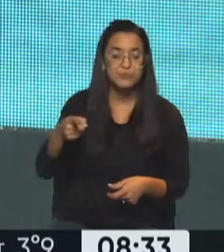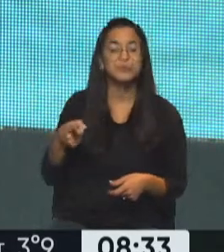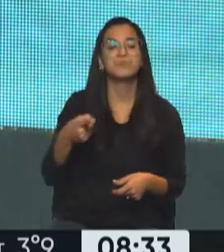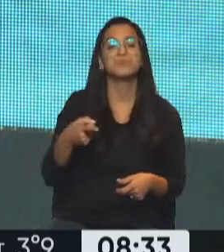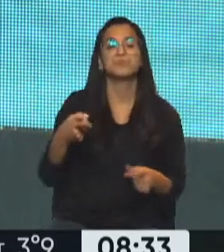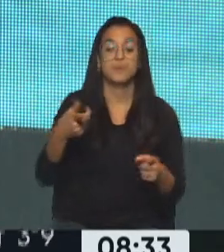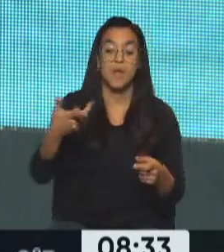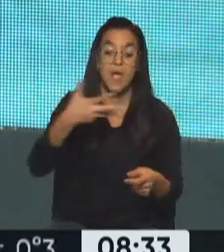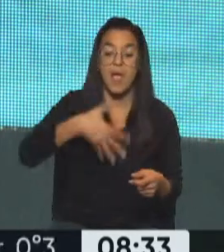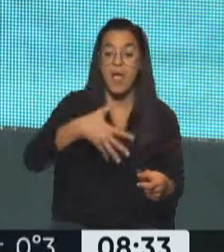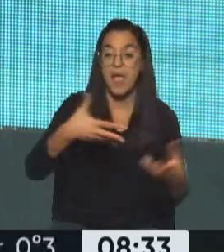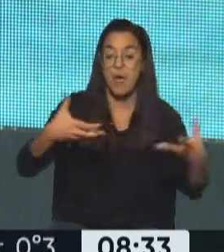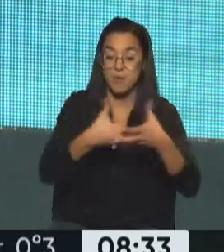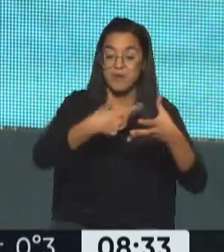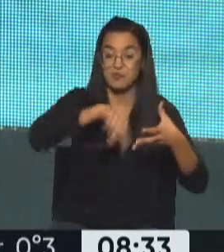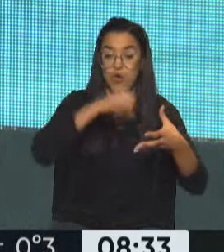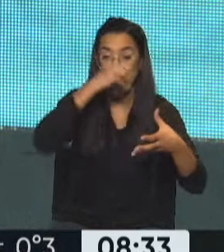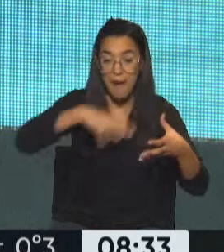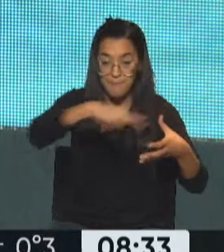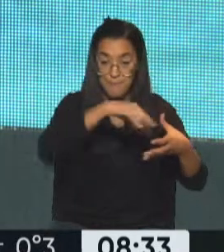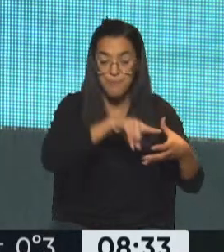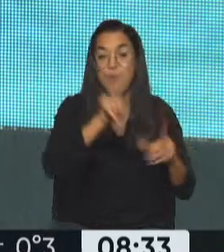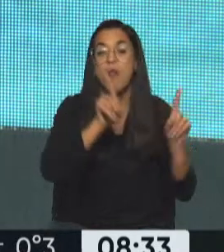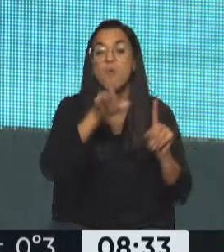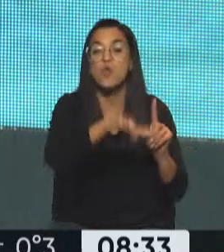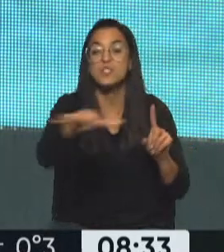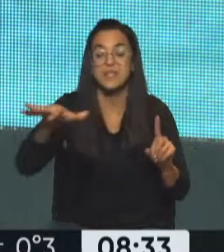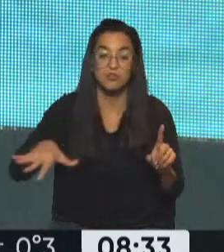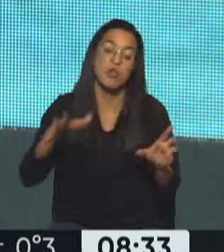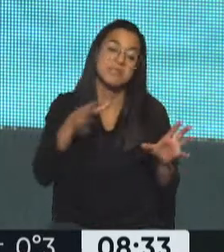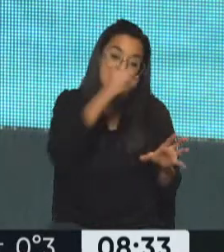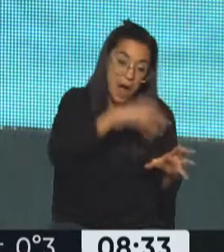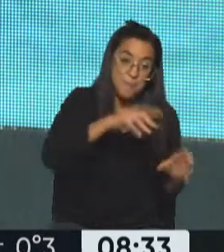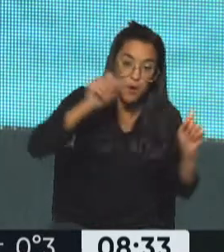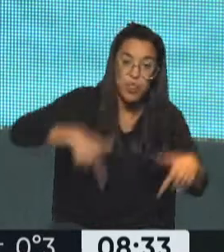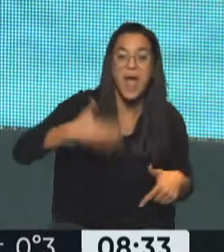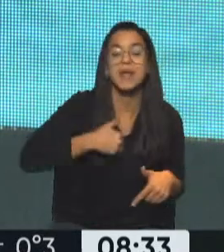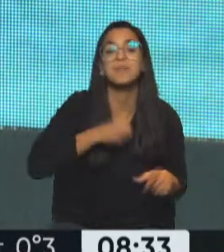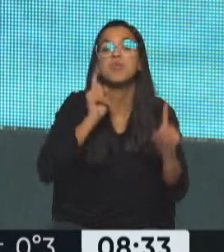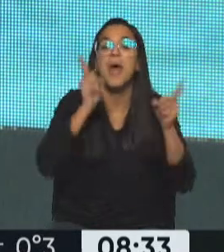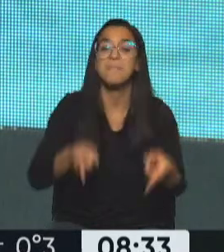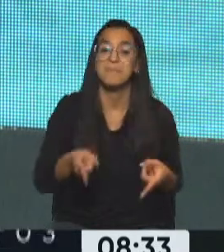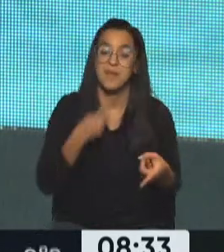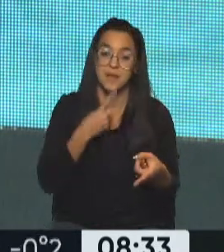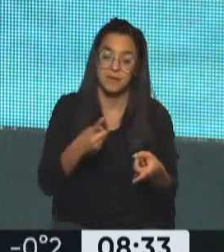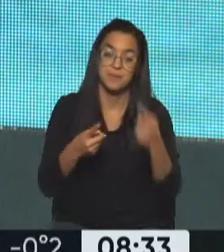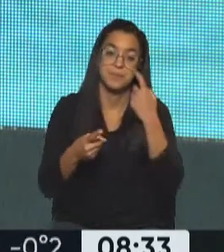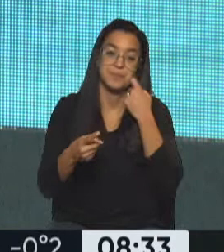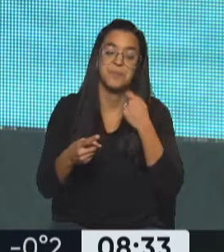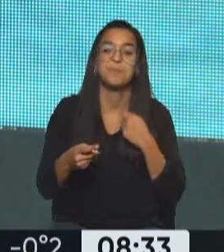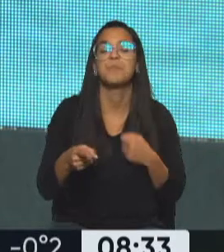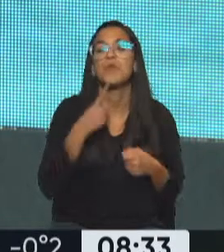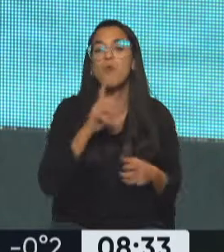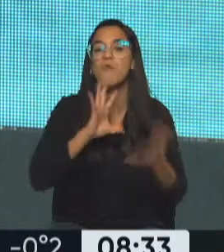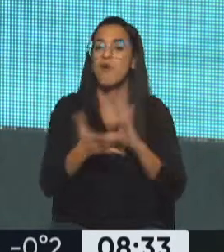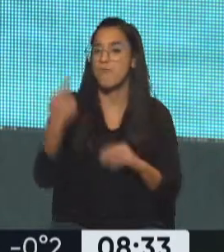enlace representa algunos sectores del campo argentino, pero también representa una